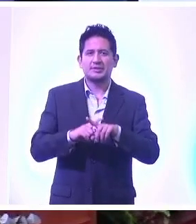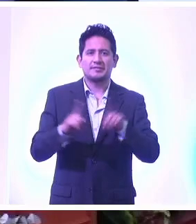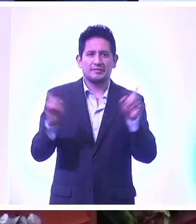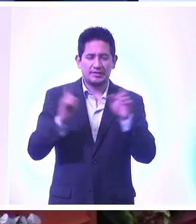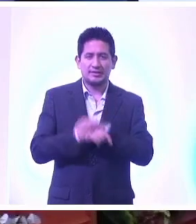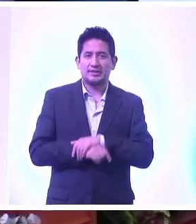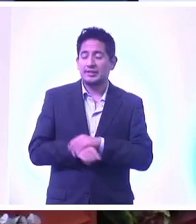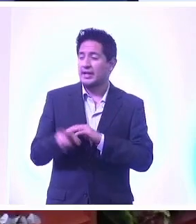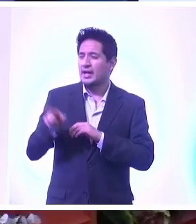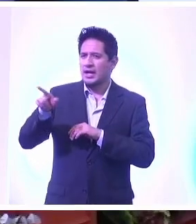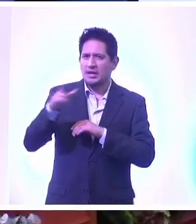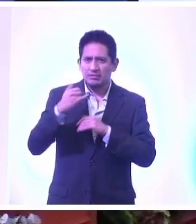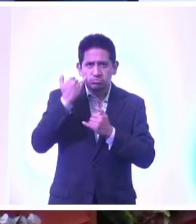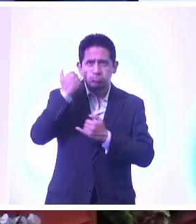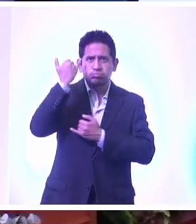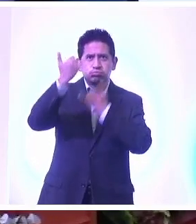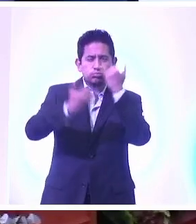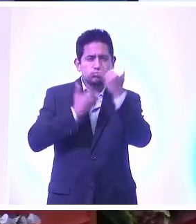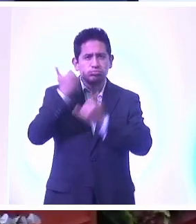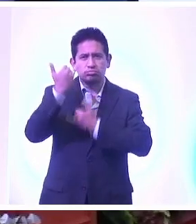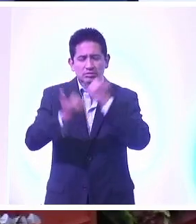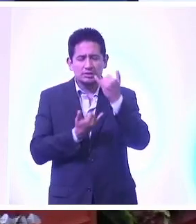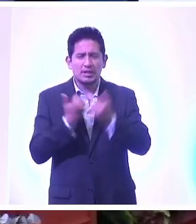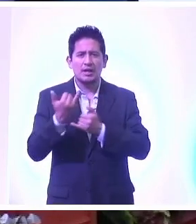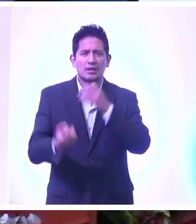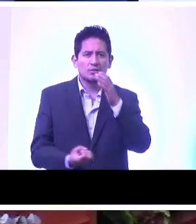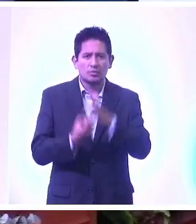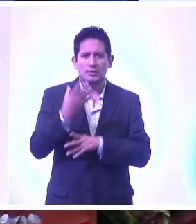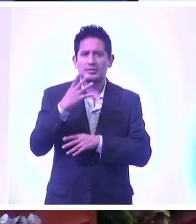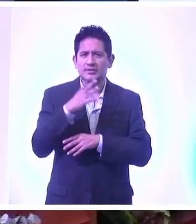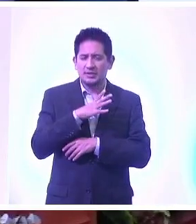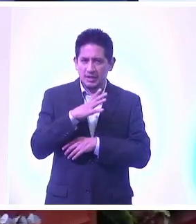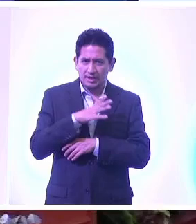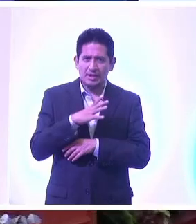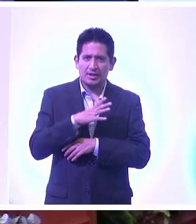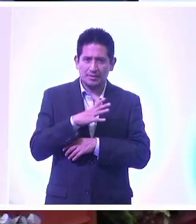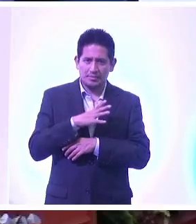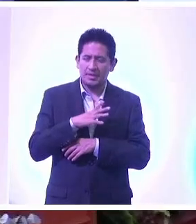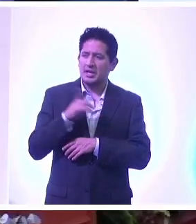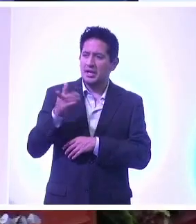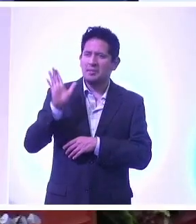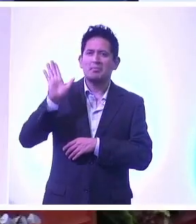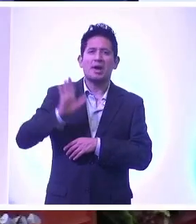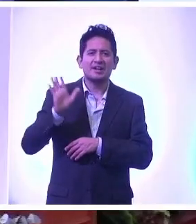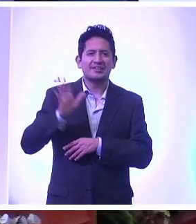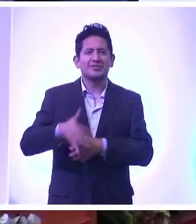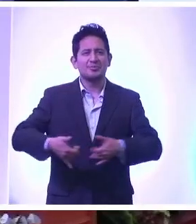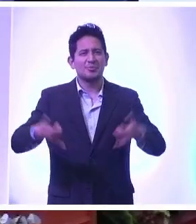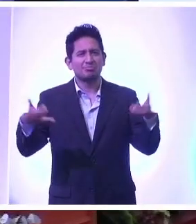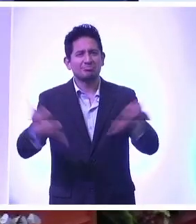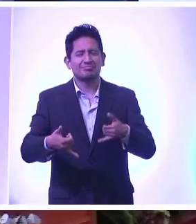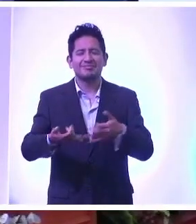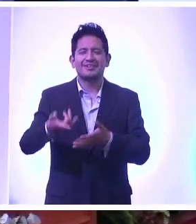capacidad para transformar ideas en acciones concretas lo han posicionado como un referente en su campo